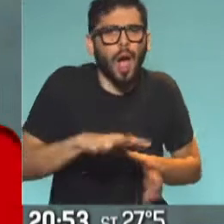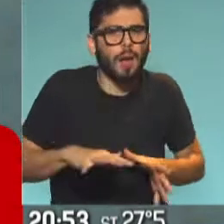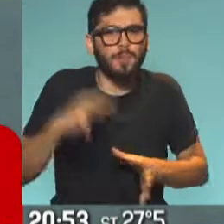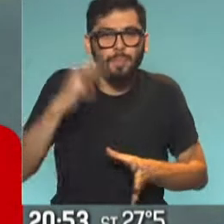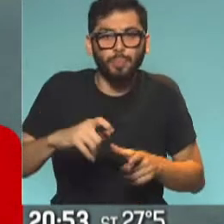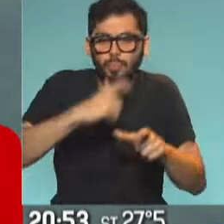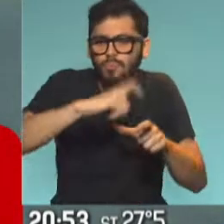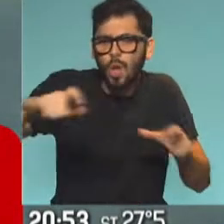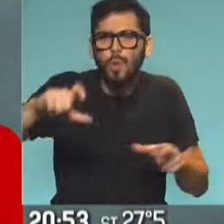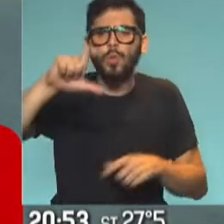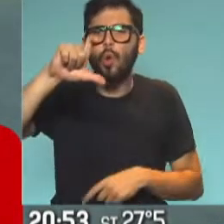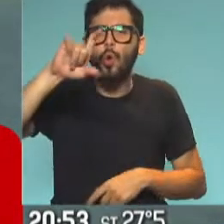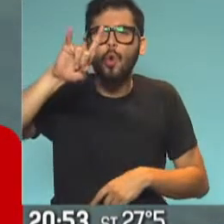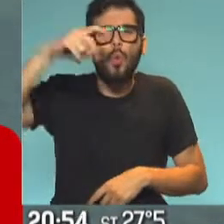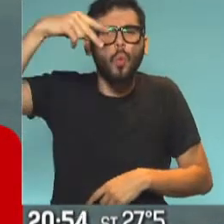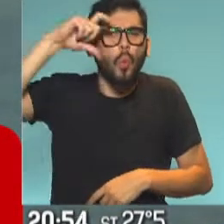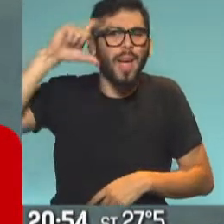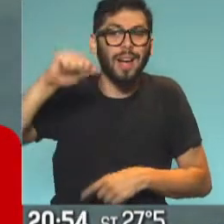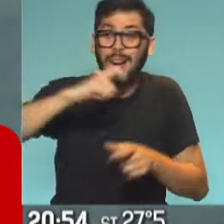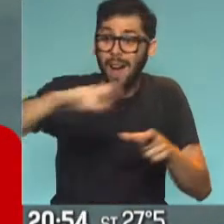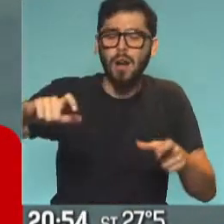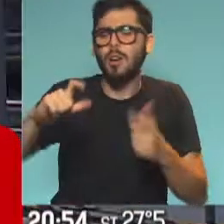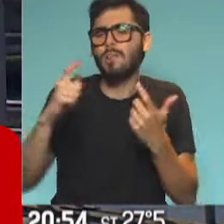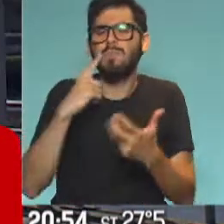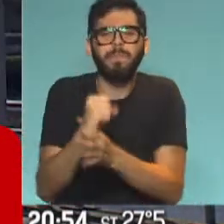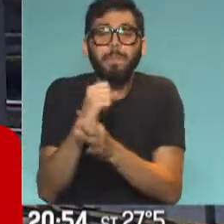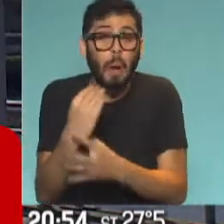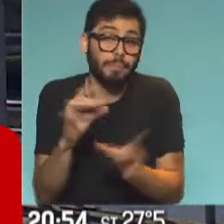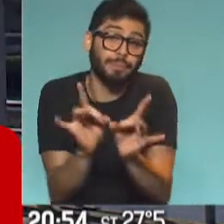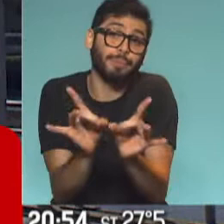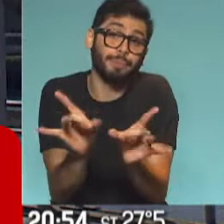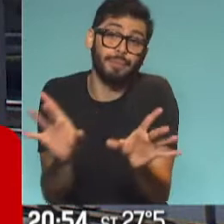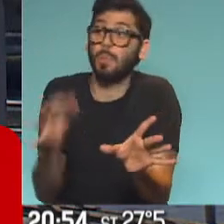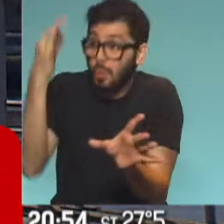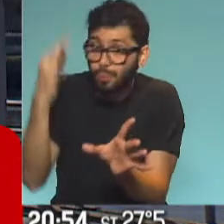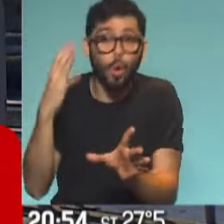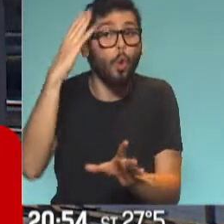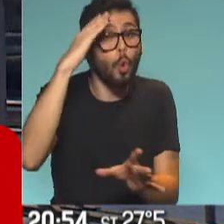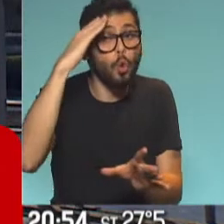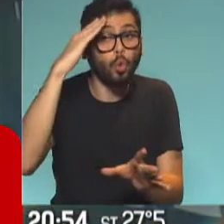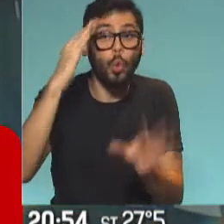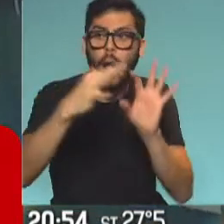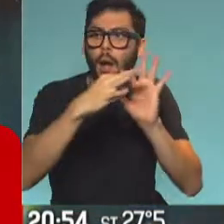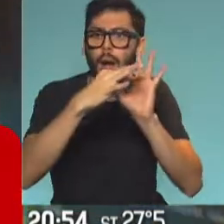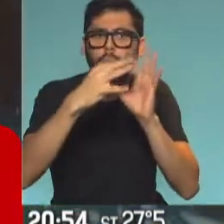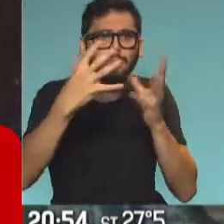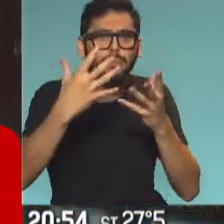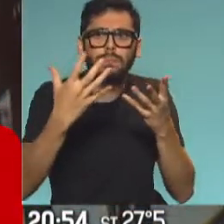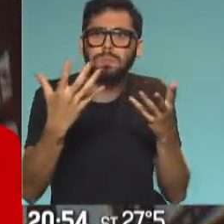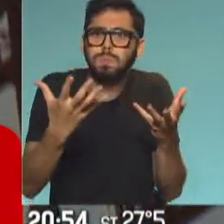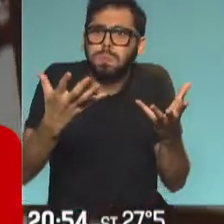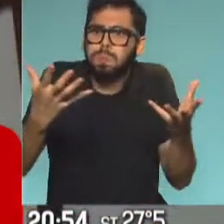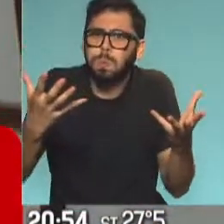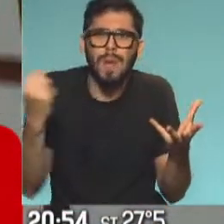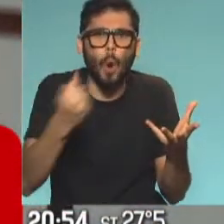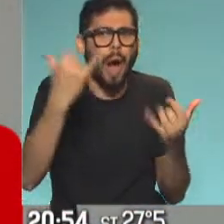cuenca desde un aspecto que es el de la contaminación, pero sin embargo hay mucho en términos culturales, la dimensión cultural es muy importante para